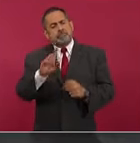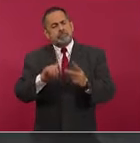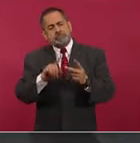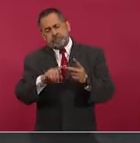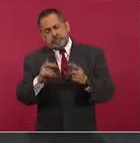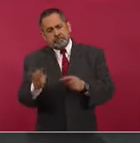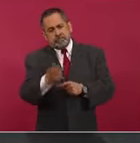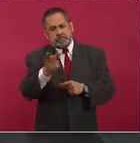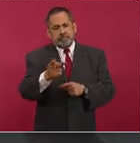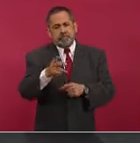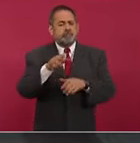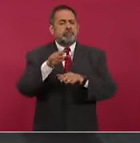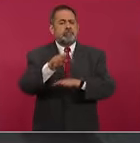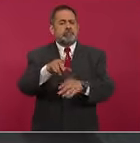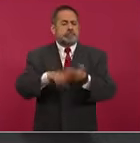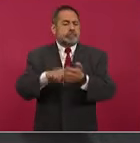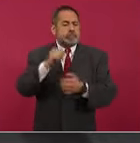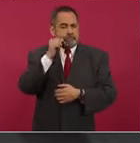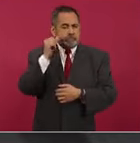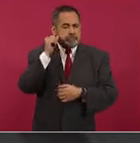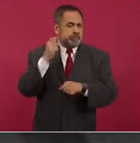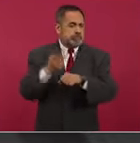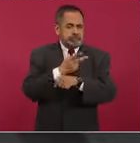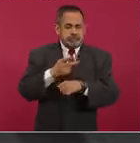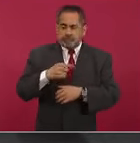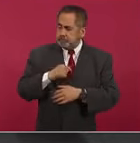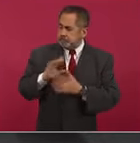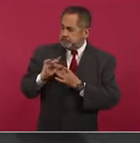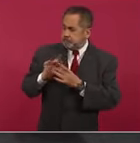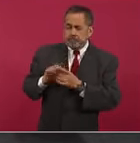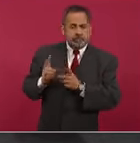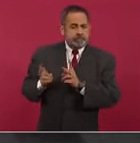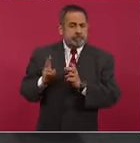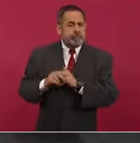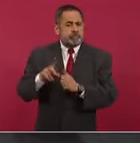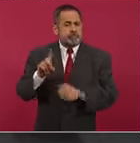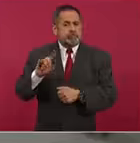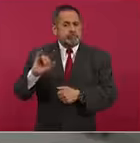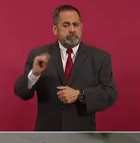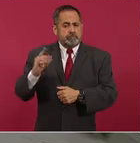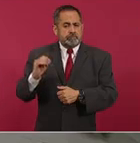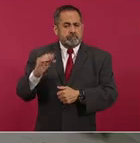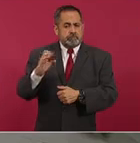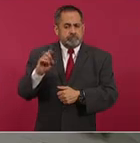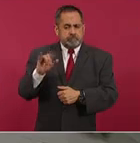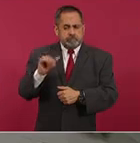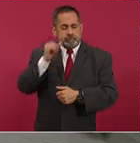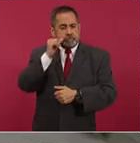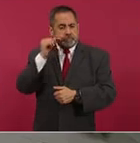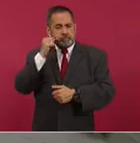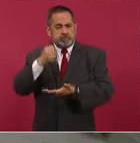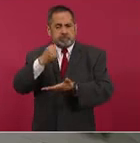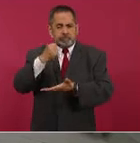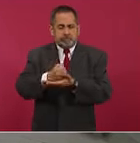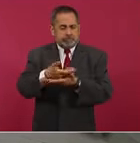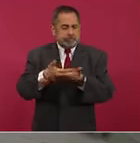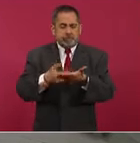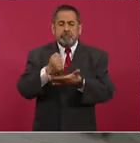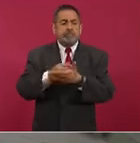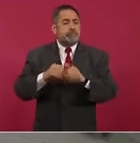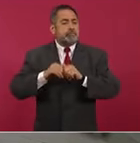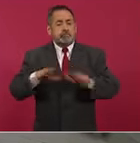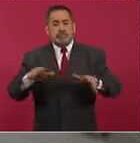tema de lo que ayer pasó. Le comentaba a mi compañero Diego Cedillo del decreto, el día de ayer se hace oficial de